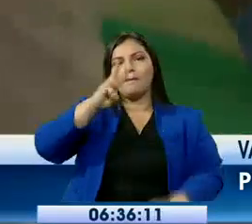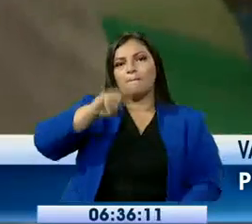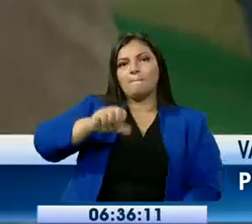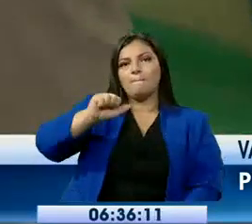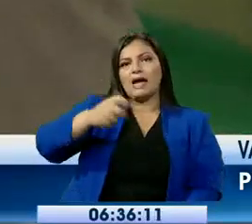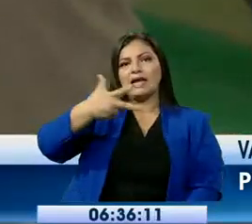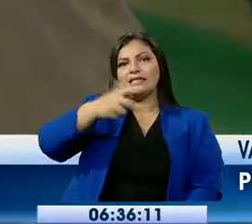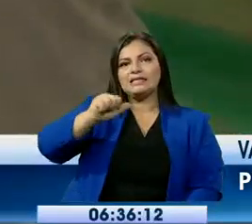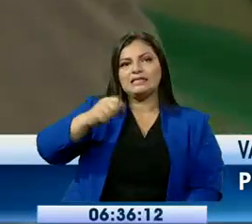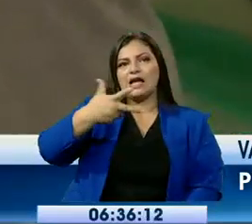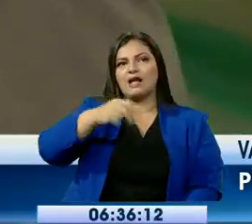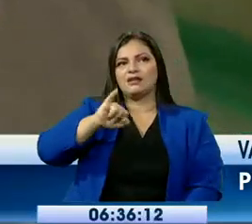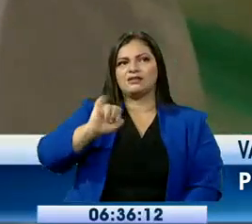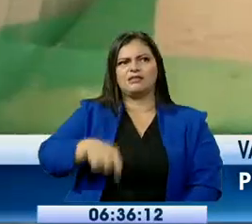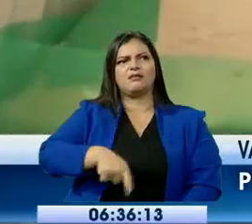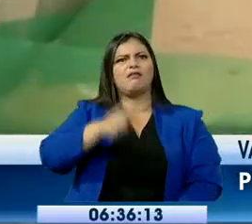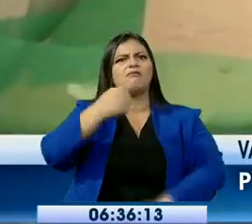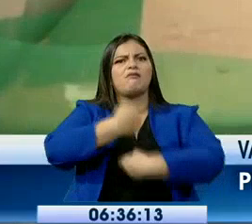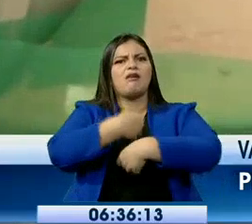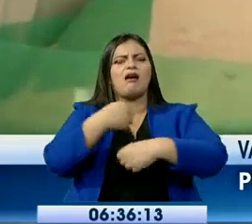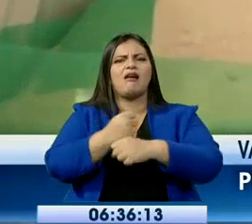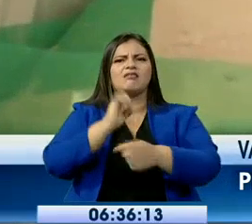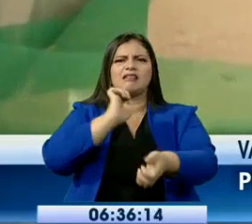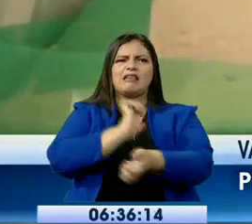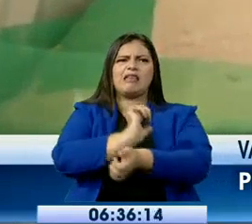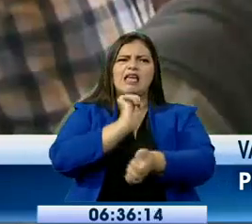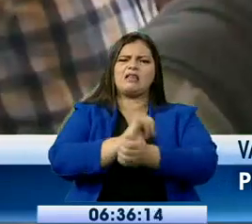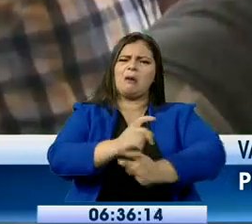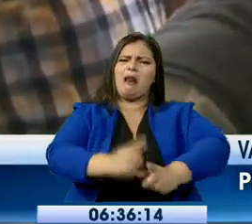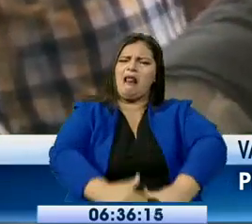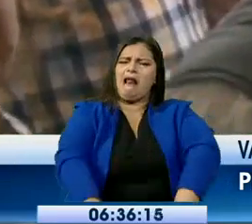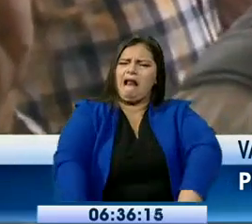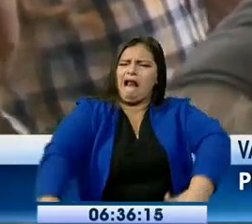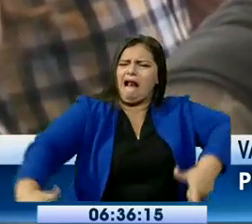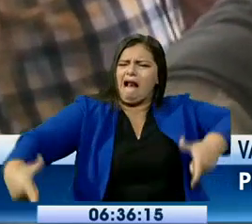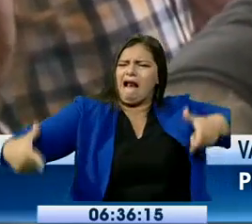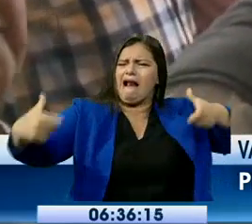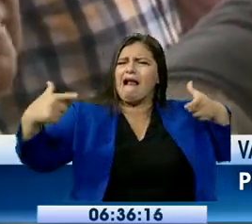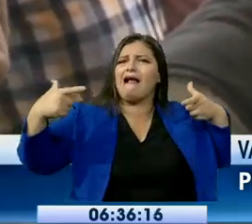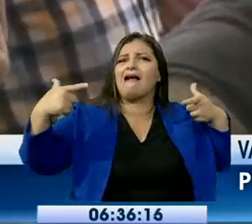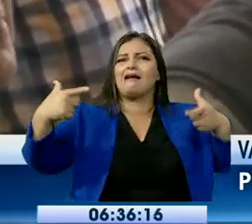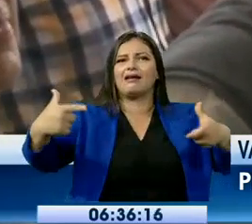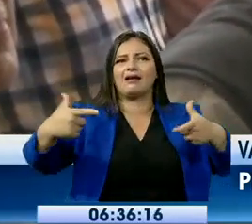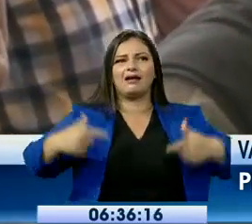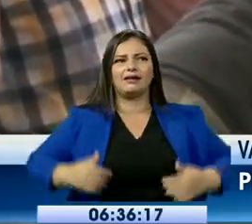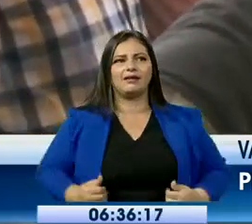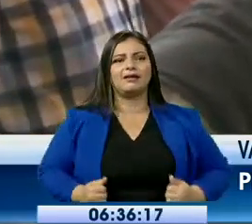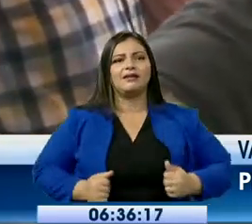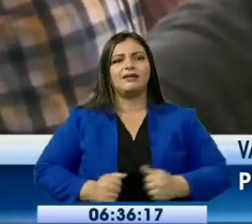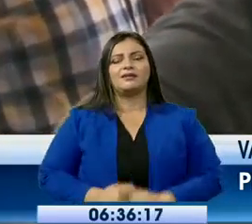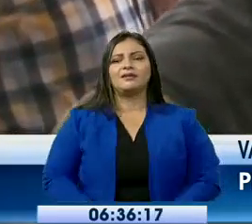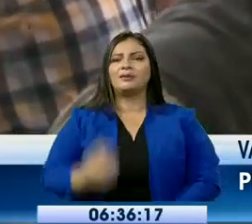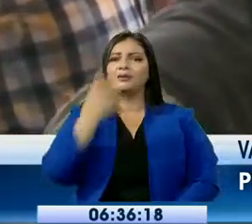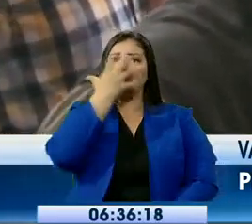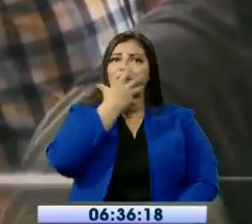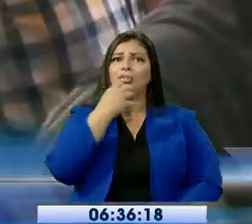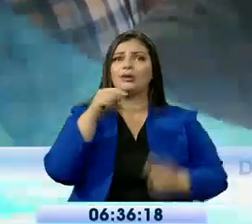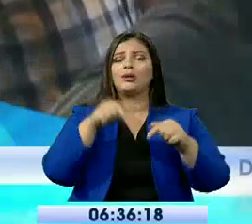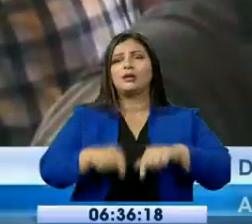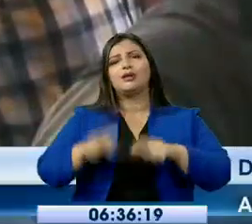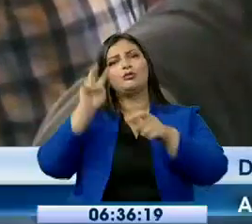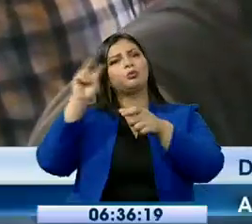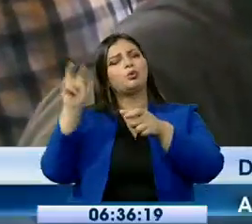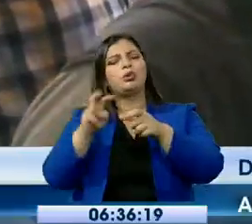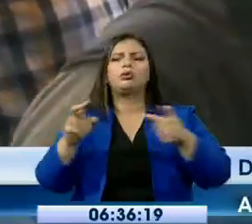cuyo ingrediente principal es la planta del páramo. Es genial porque incentiva el turismo, la